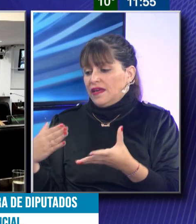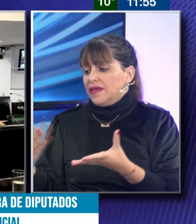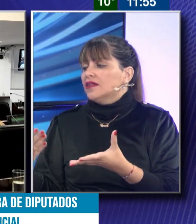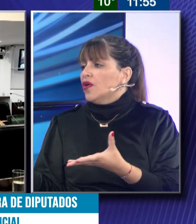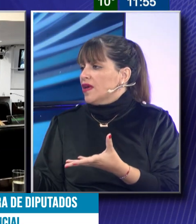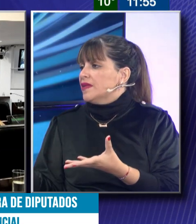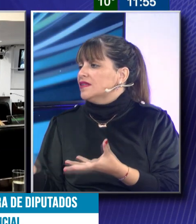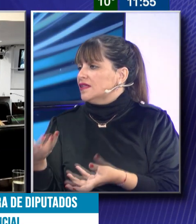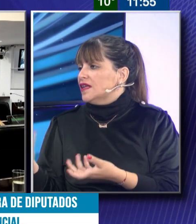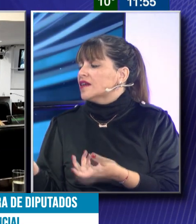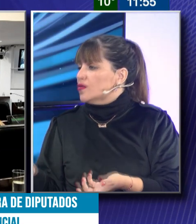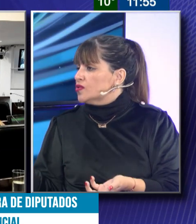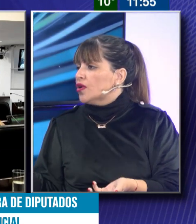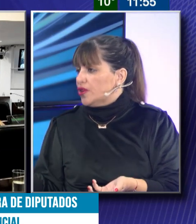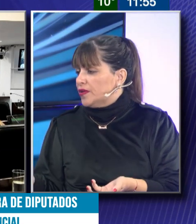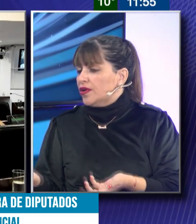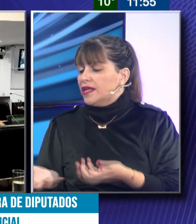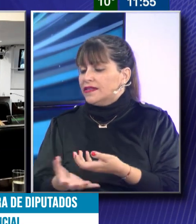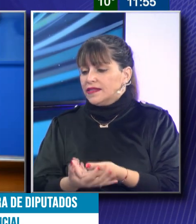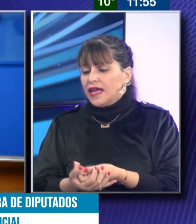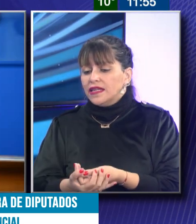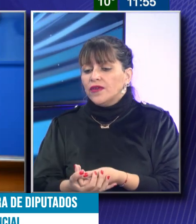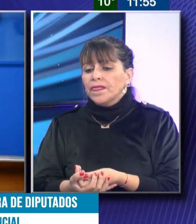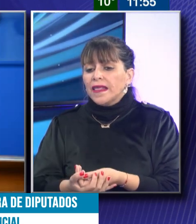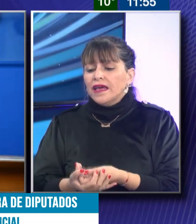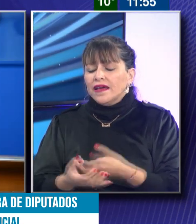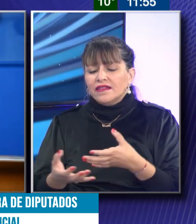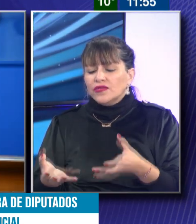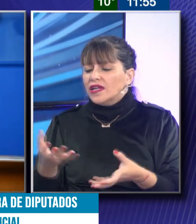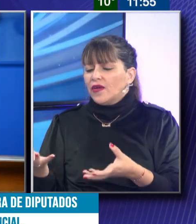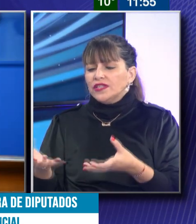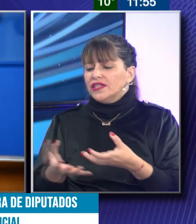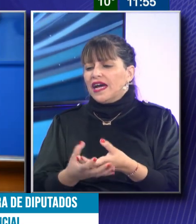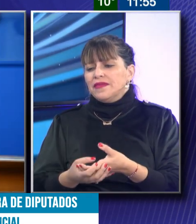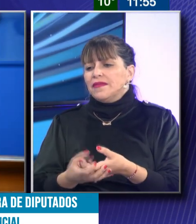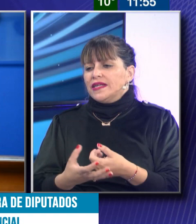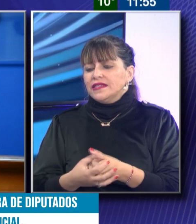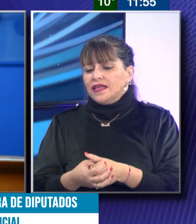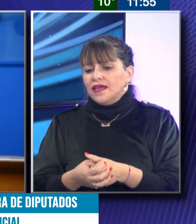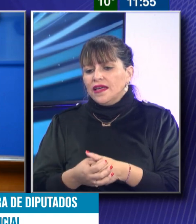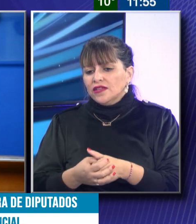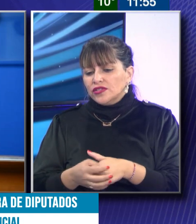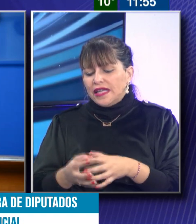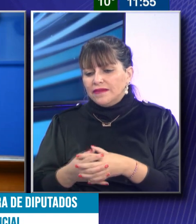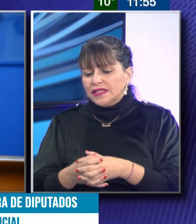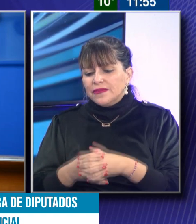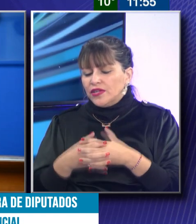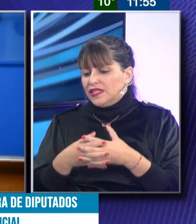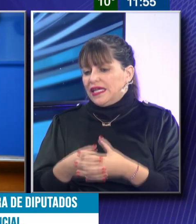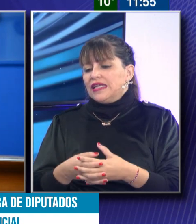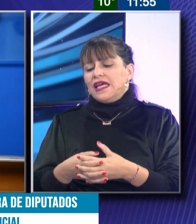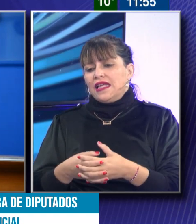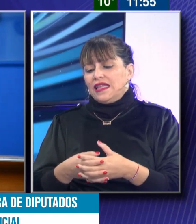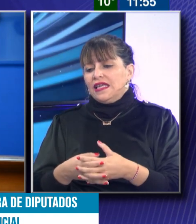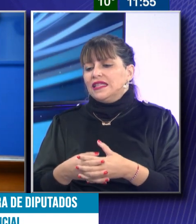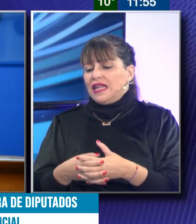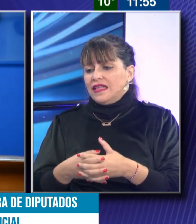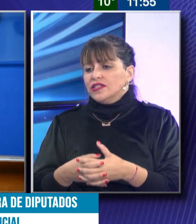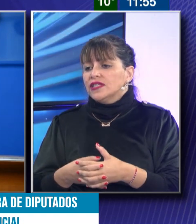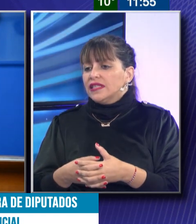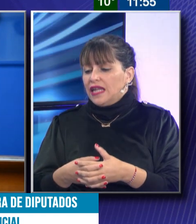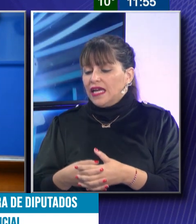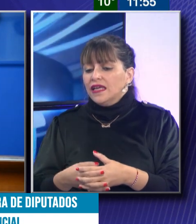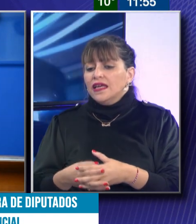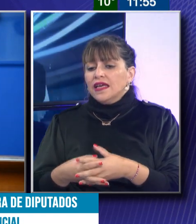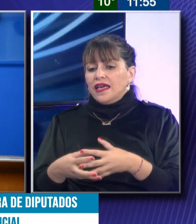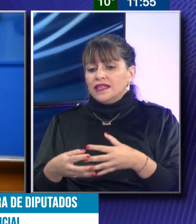para poder también, obviamente, tener el recurso económico que es necesario. Esta es una de las cuestiones que a mí me parece totalmente prioritarias de la